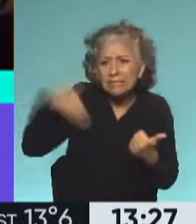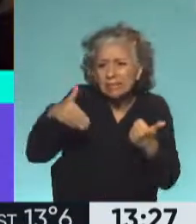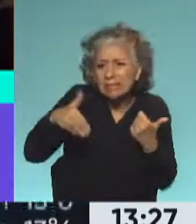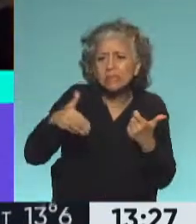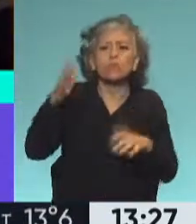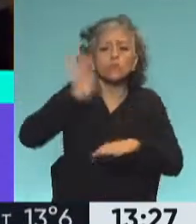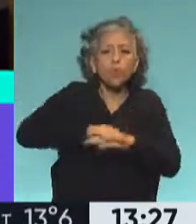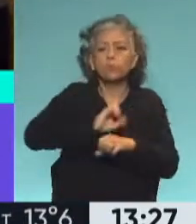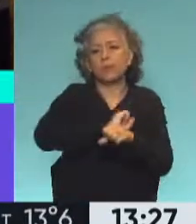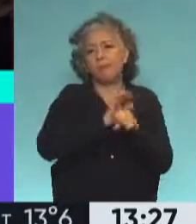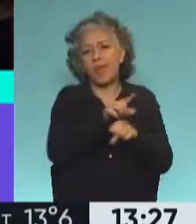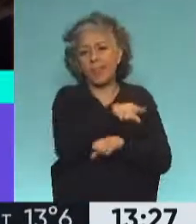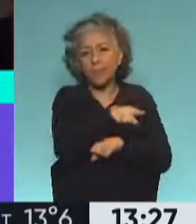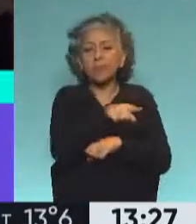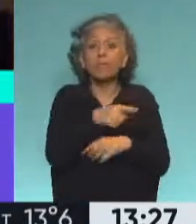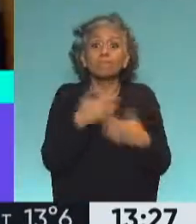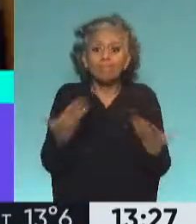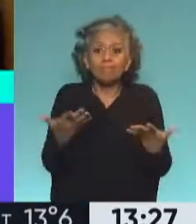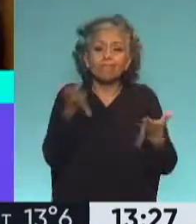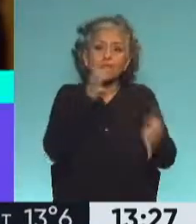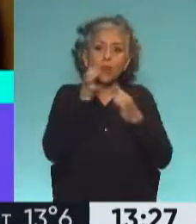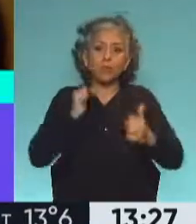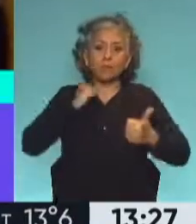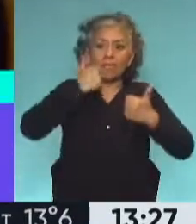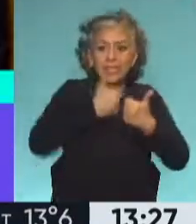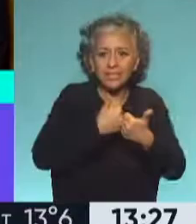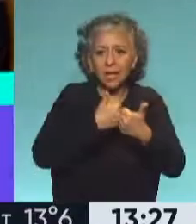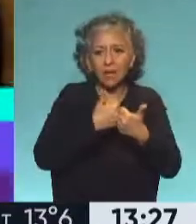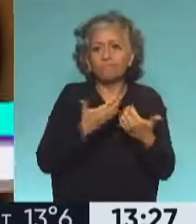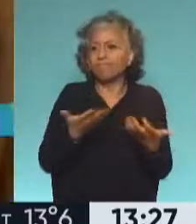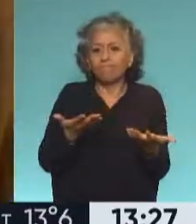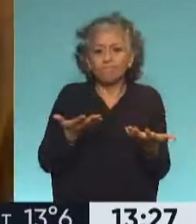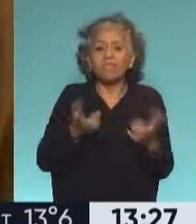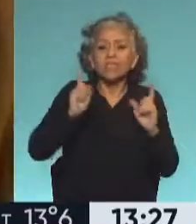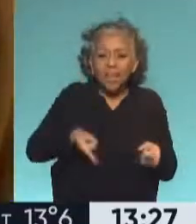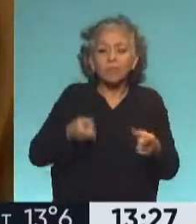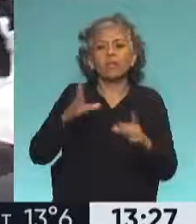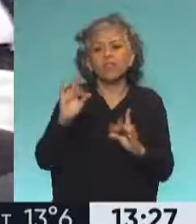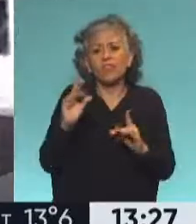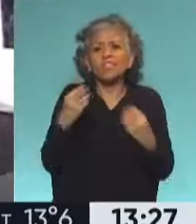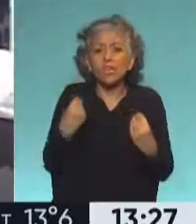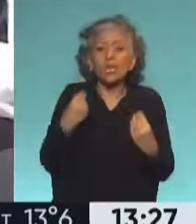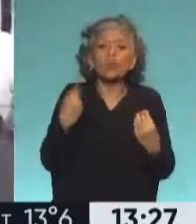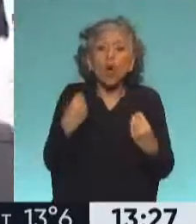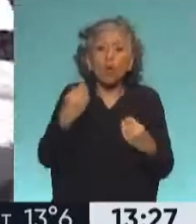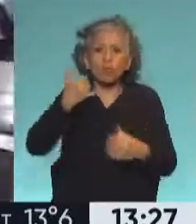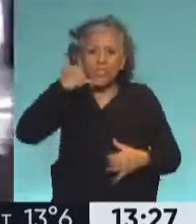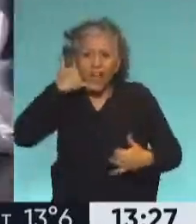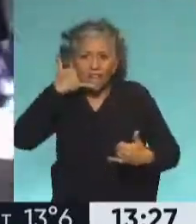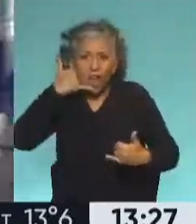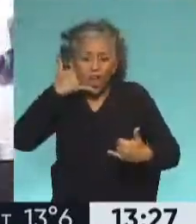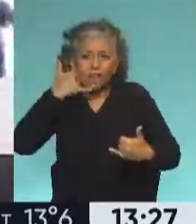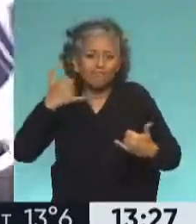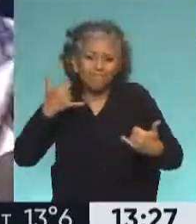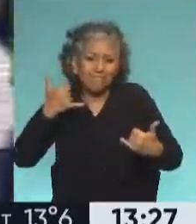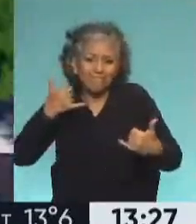la pandemia para poder concretar una entrevista presencial. Y las dificultades también para poder hacerla de manera telefónica, muchas veces